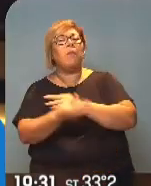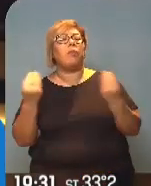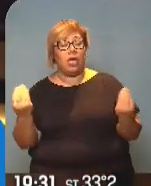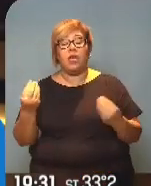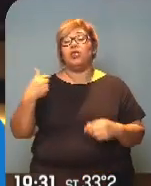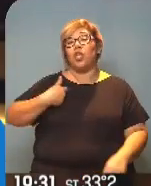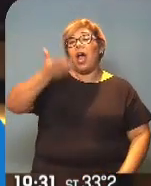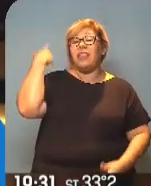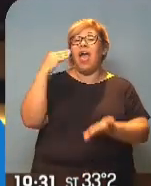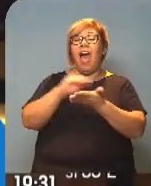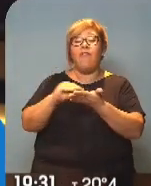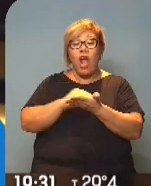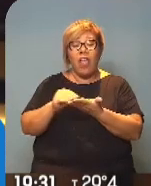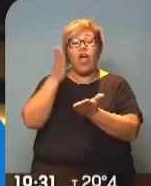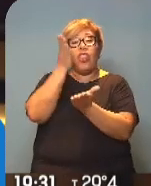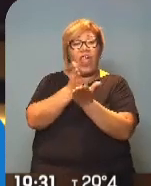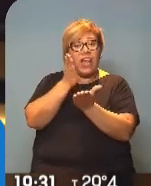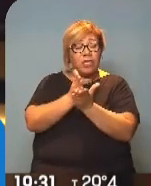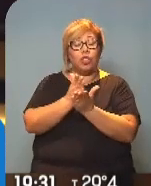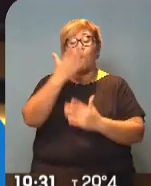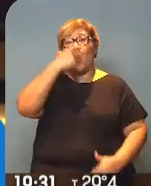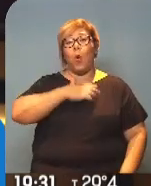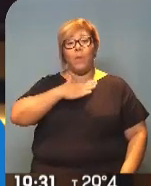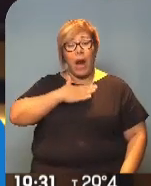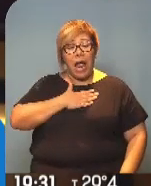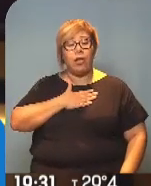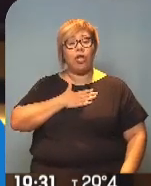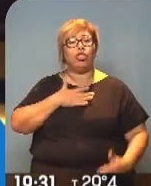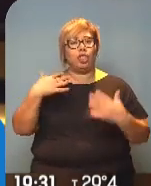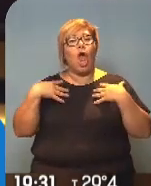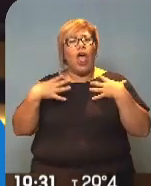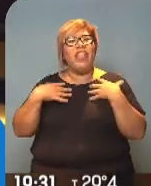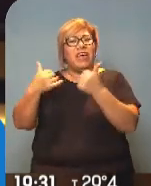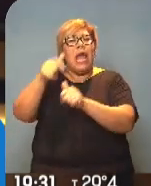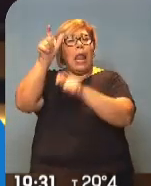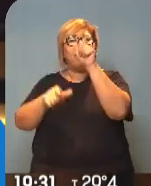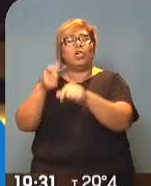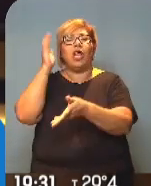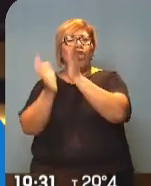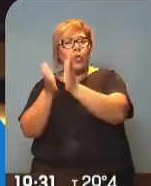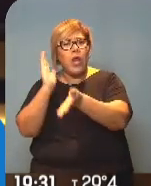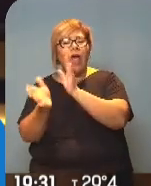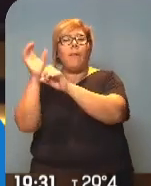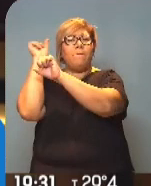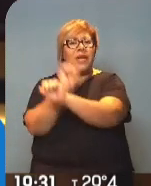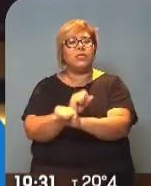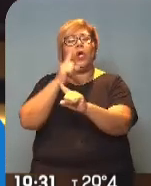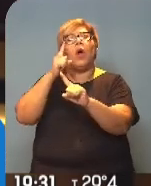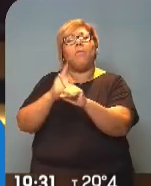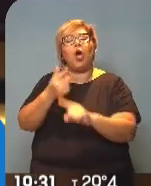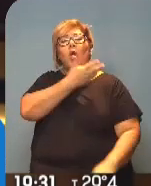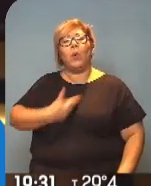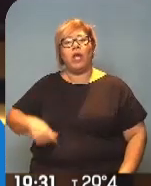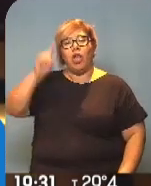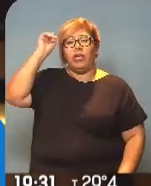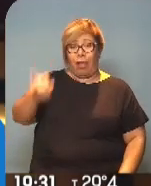penales, criminalísticas y derechos humanos, defendía los derechos de los estudiantes torturados e ilegalmente detenidos por la dictadura. Eso me costó 4